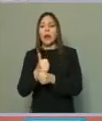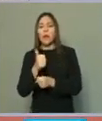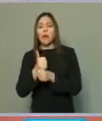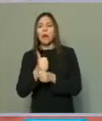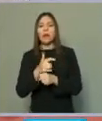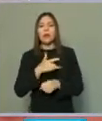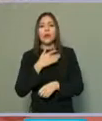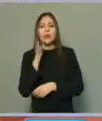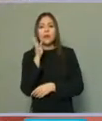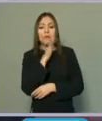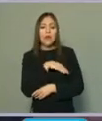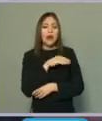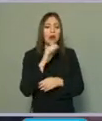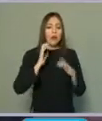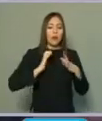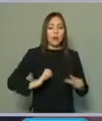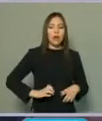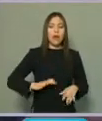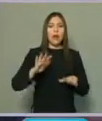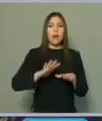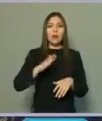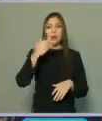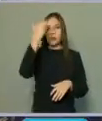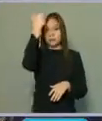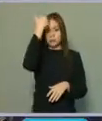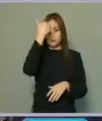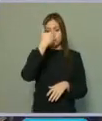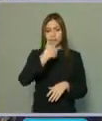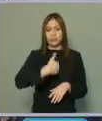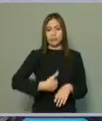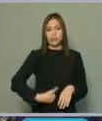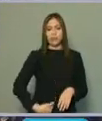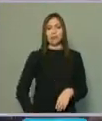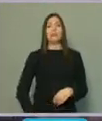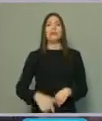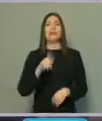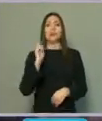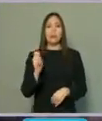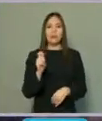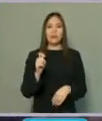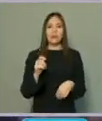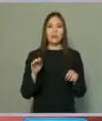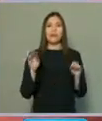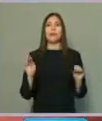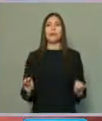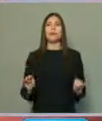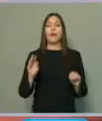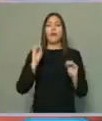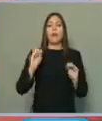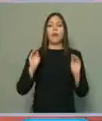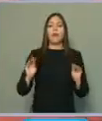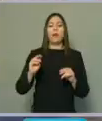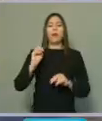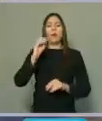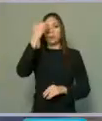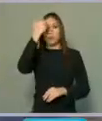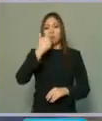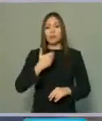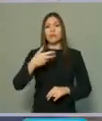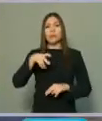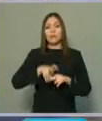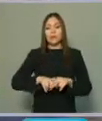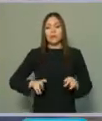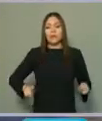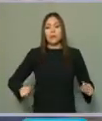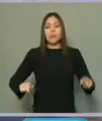paralizó media parte del cuerpo, ¿no? Y ya tiene que estar en silla de ruedas, eso es derivado de una embolia. ¿Y cuáles podrían ser las causas de un